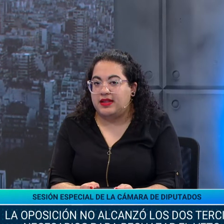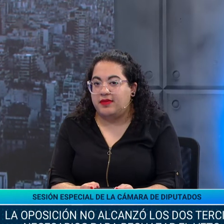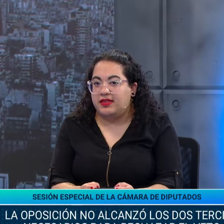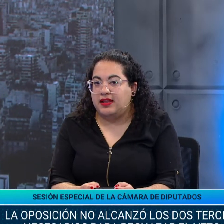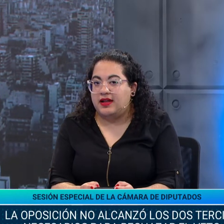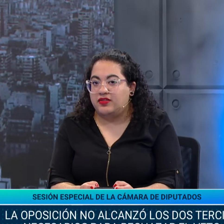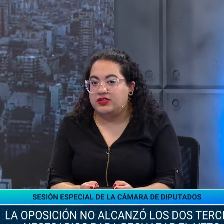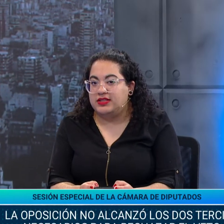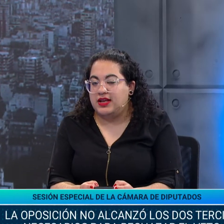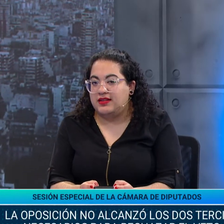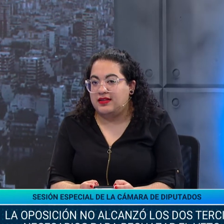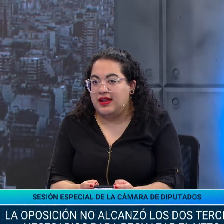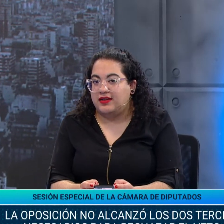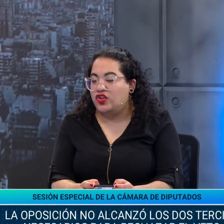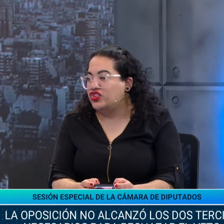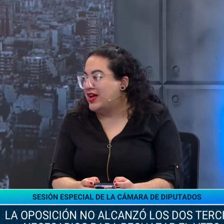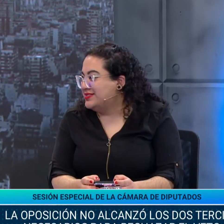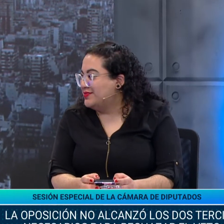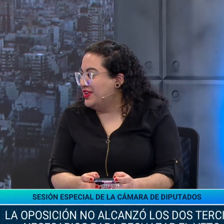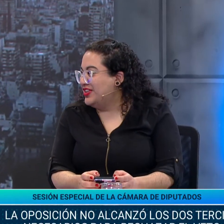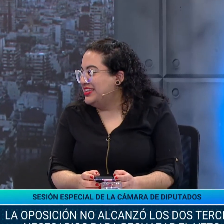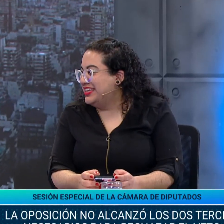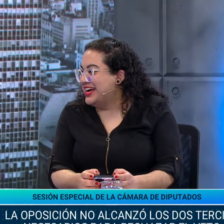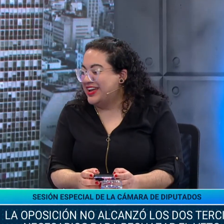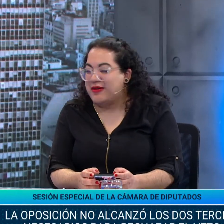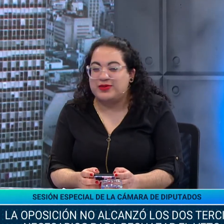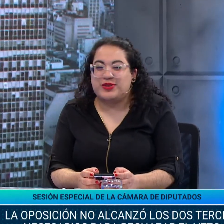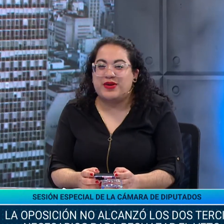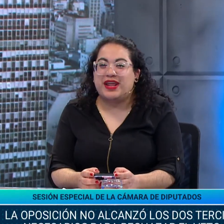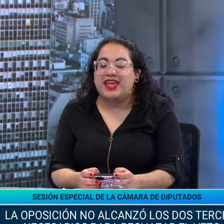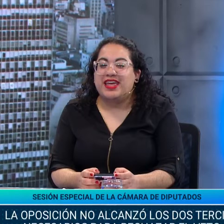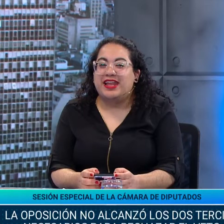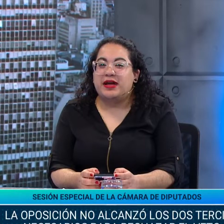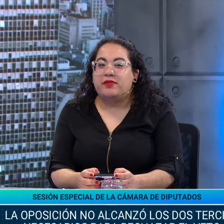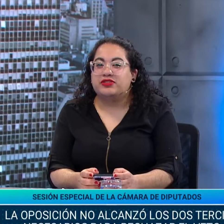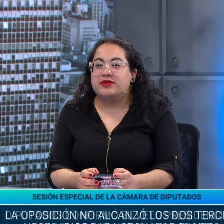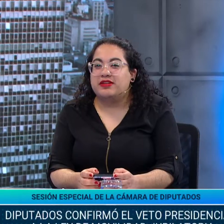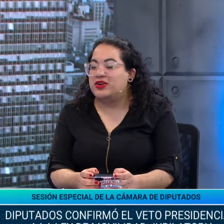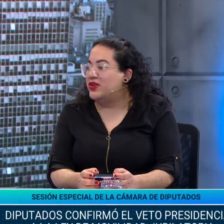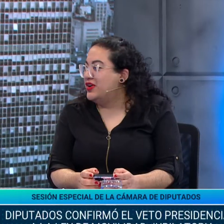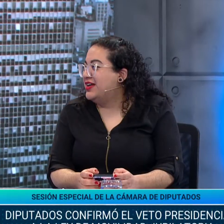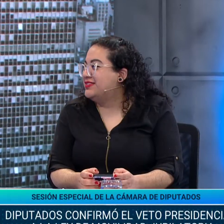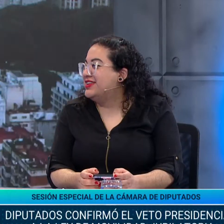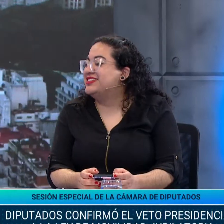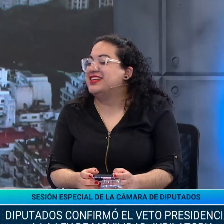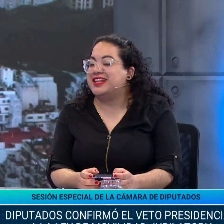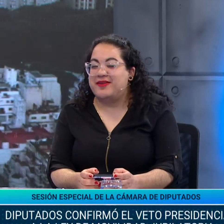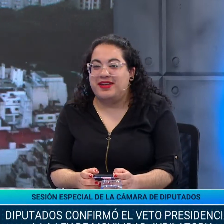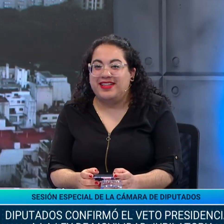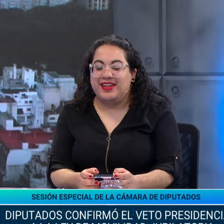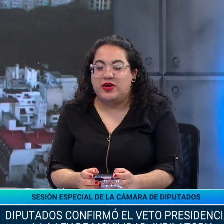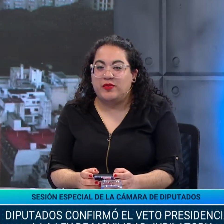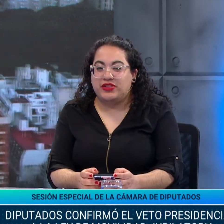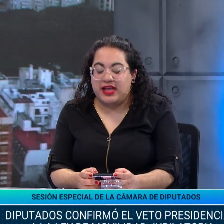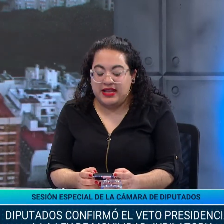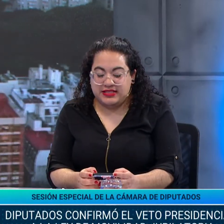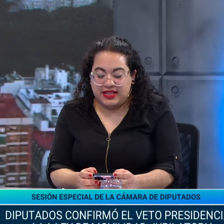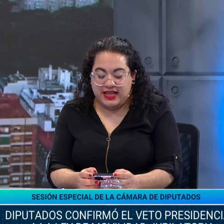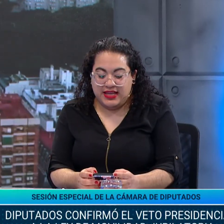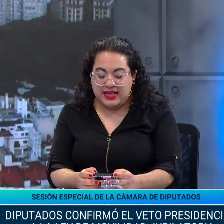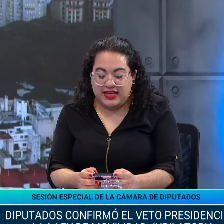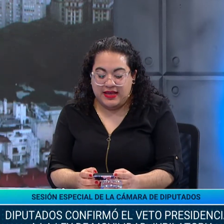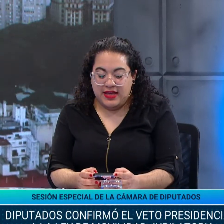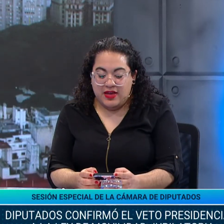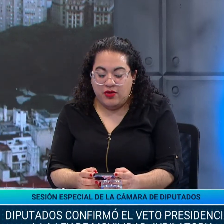ser parte también de las noticias, de las notas periodísticas que vamos a ver. Nuestros colegas están haciendo ahora. Exactamente, en los